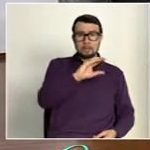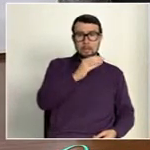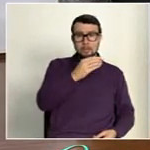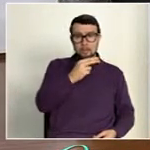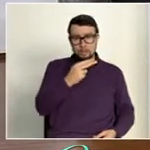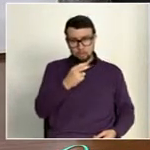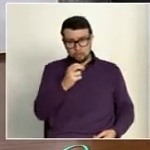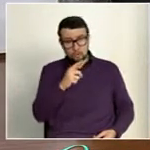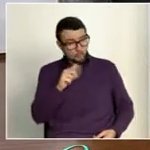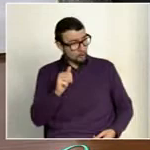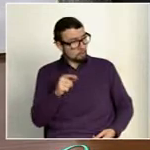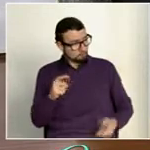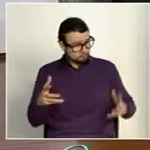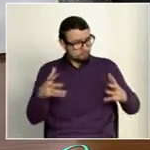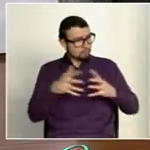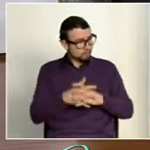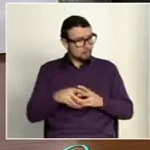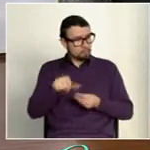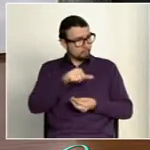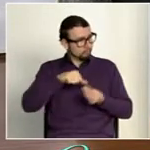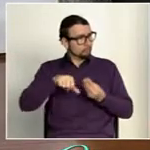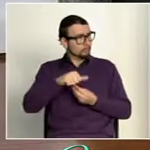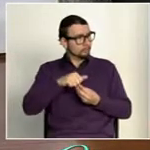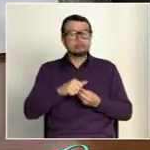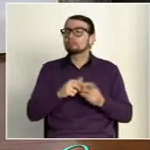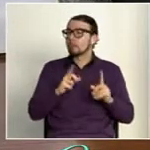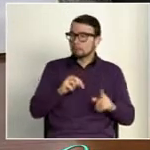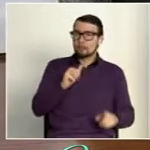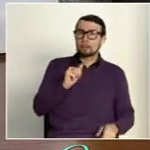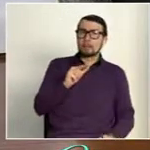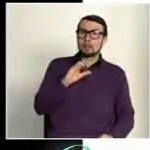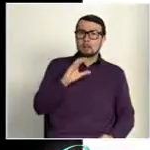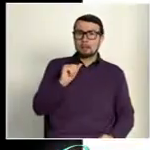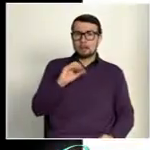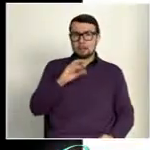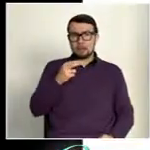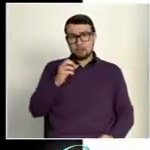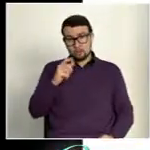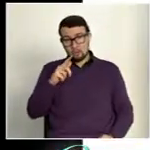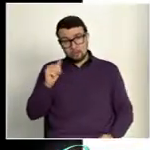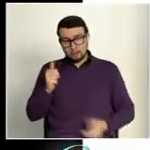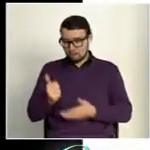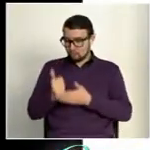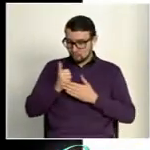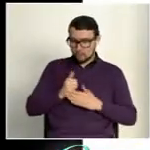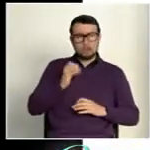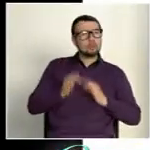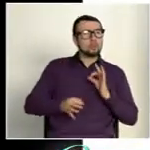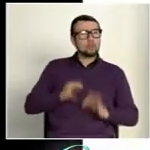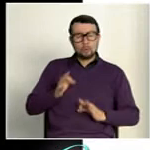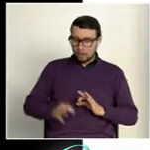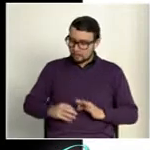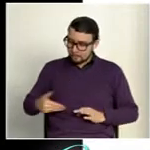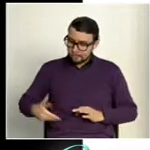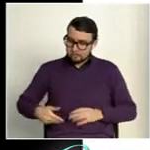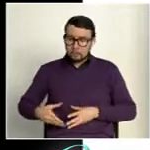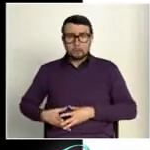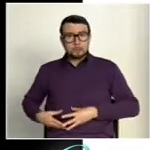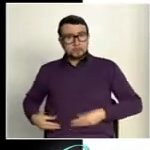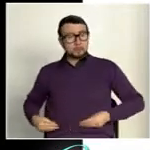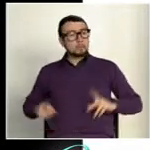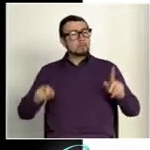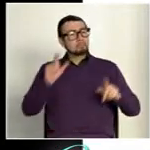es otra verdura que también ayuda para cuidar nuestro hígado, páncreas, y al mismo tiempo también ayuda para que personas bajen de